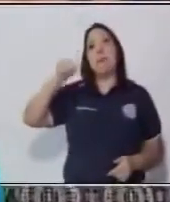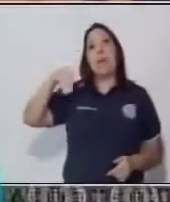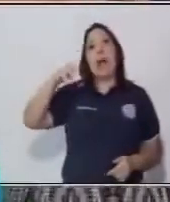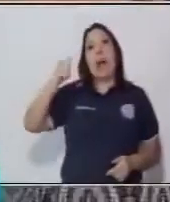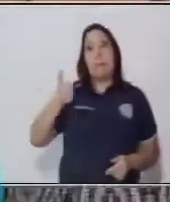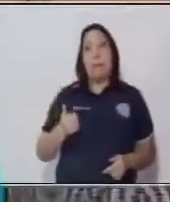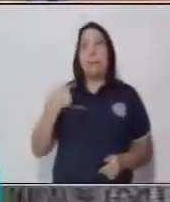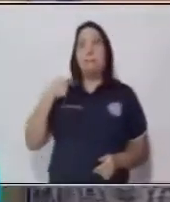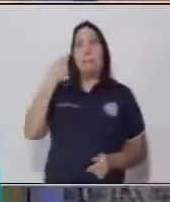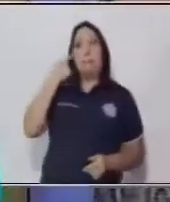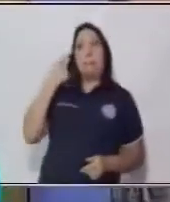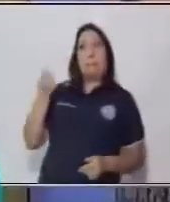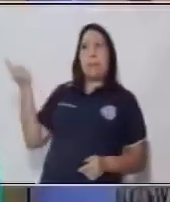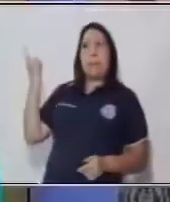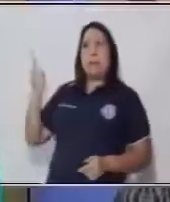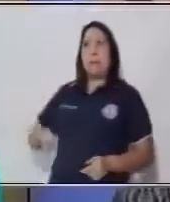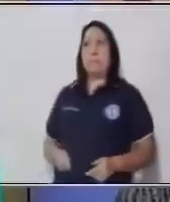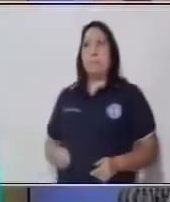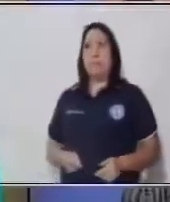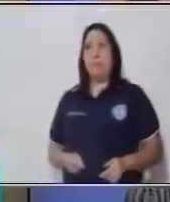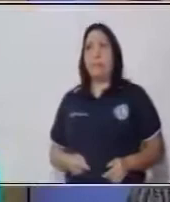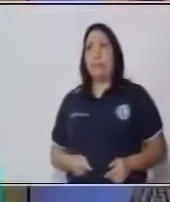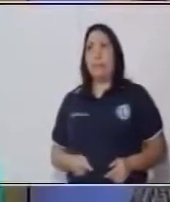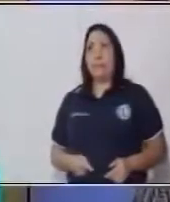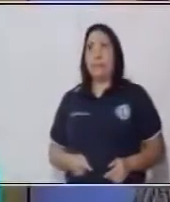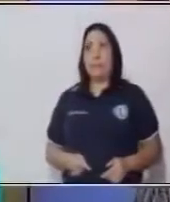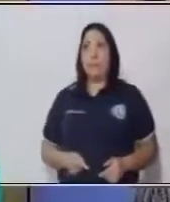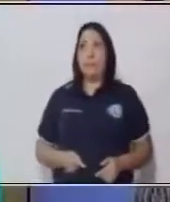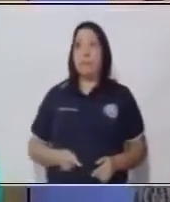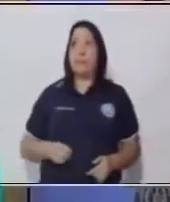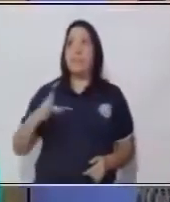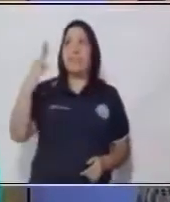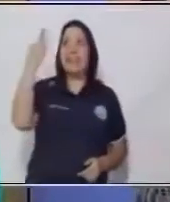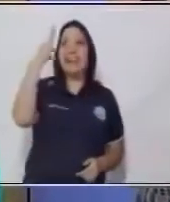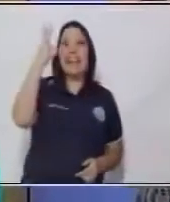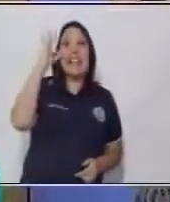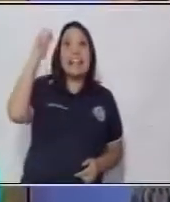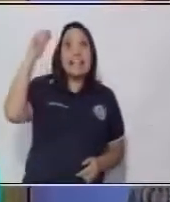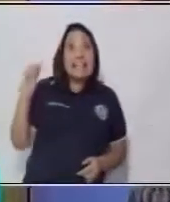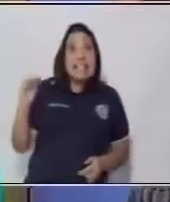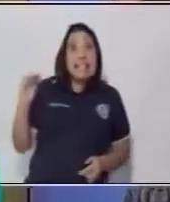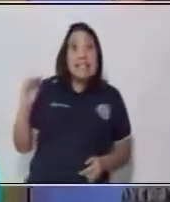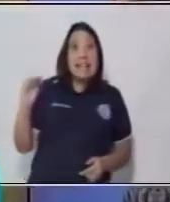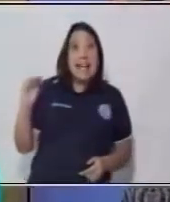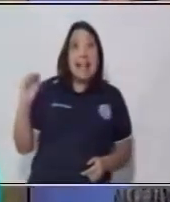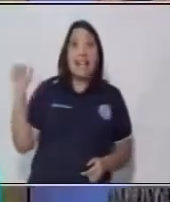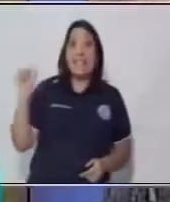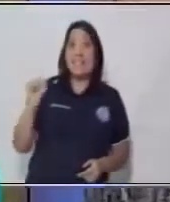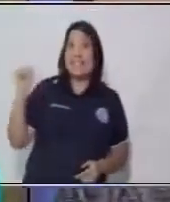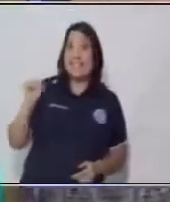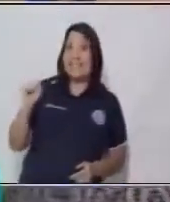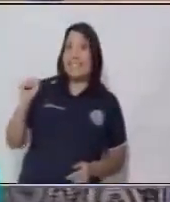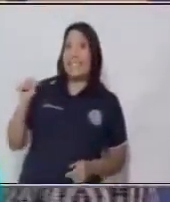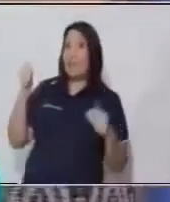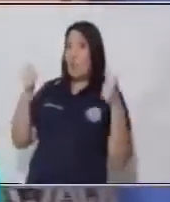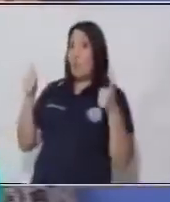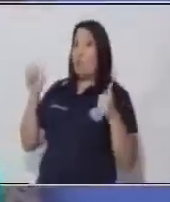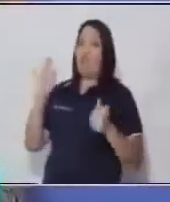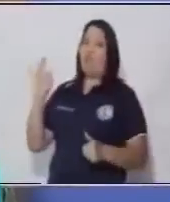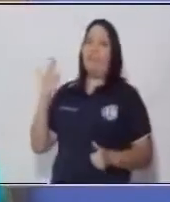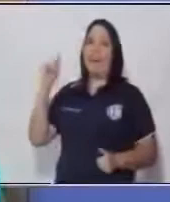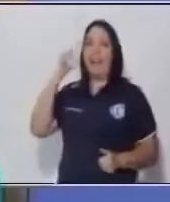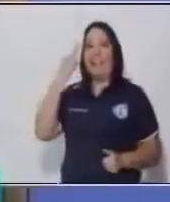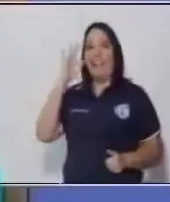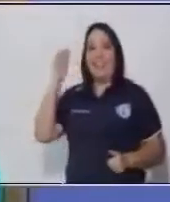esta imagen. ¿Tenemos a? La niña. Muy bien, tenemos una niña.